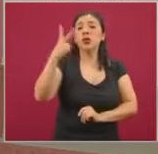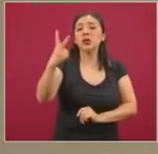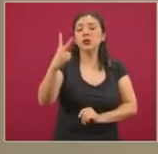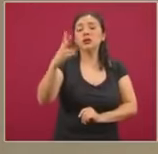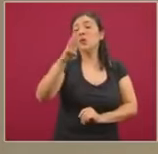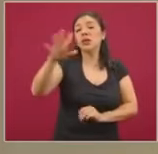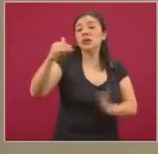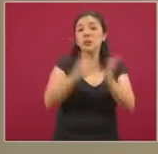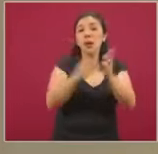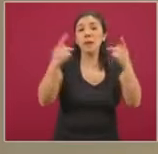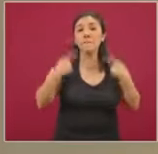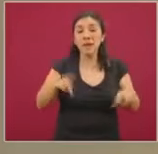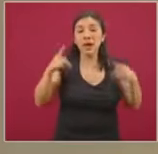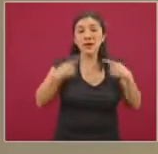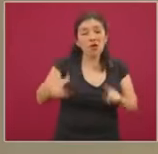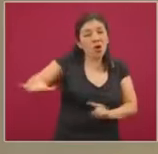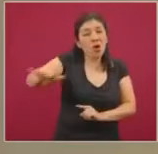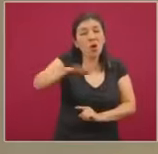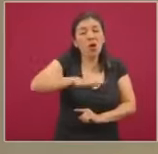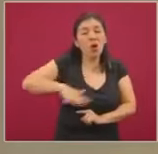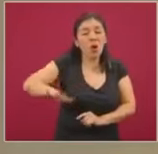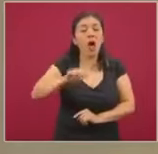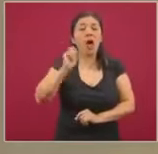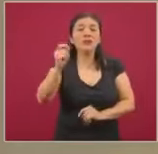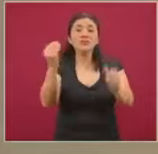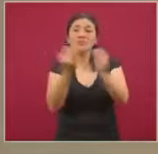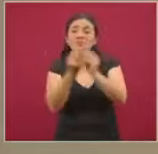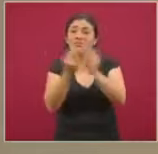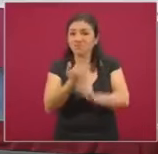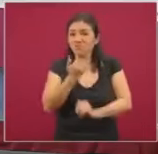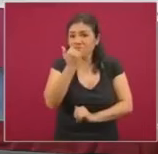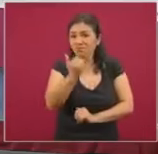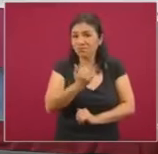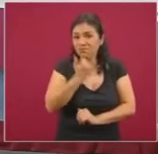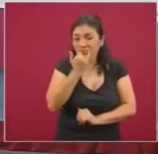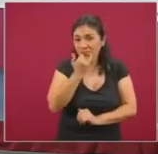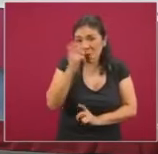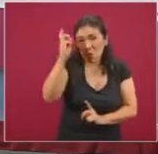2.295.000 personas que en su momento fueron clasificadas